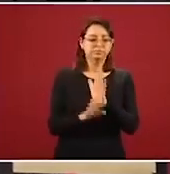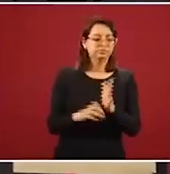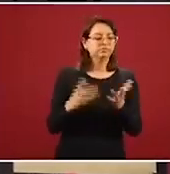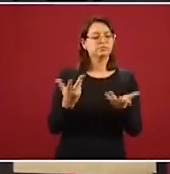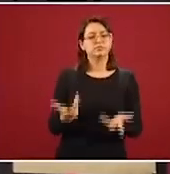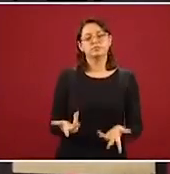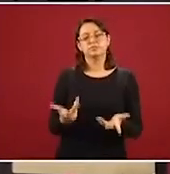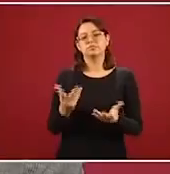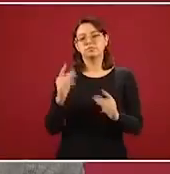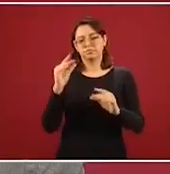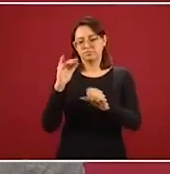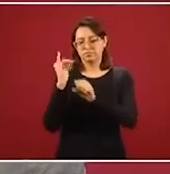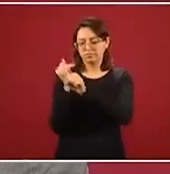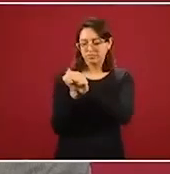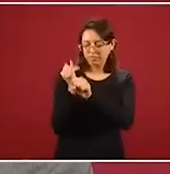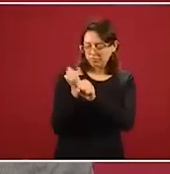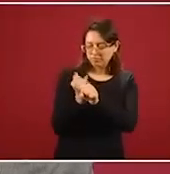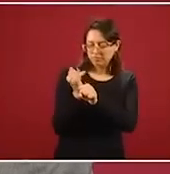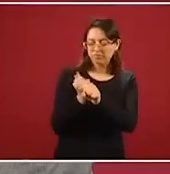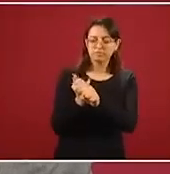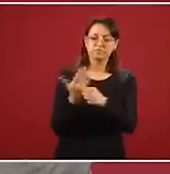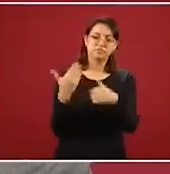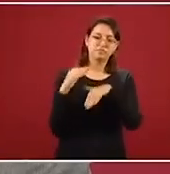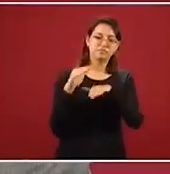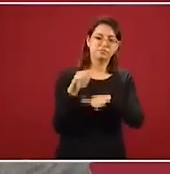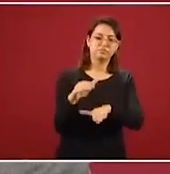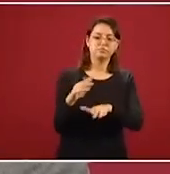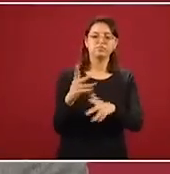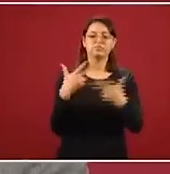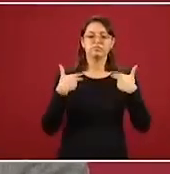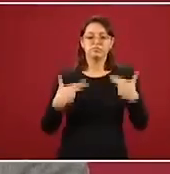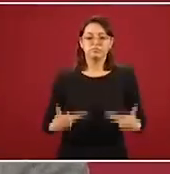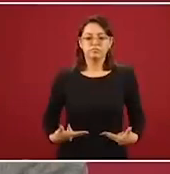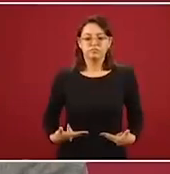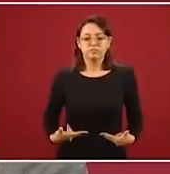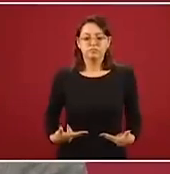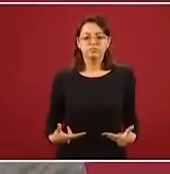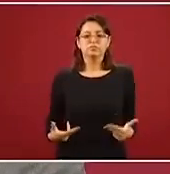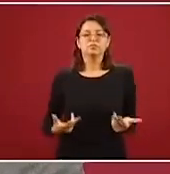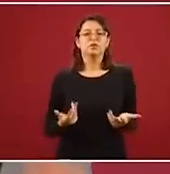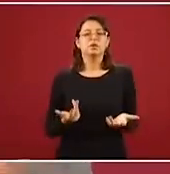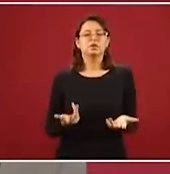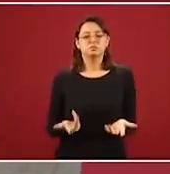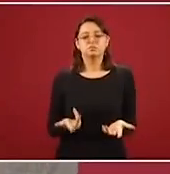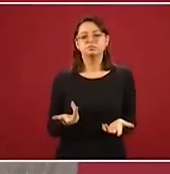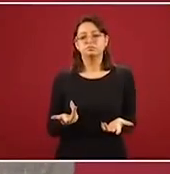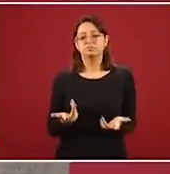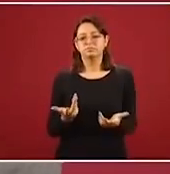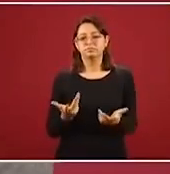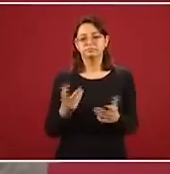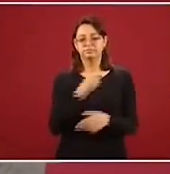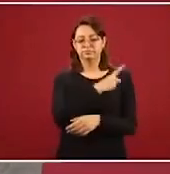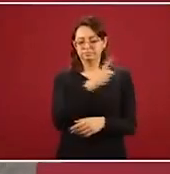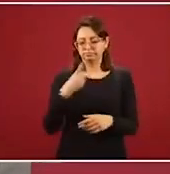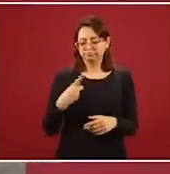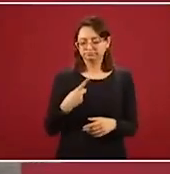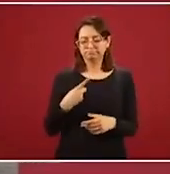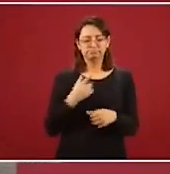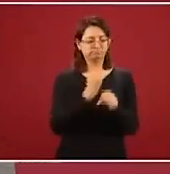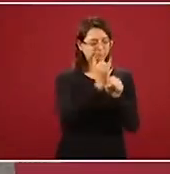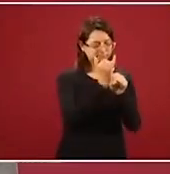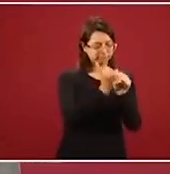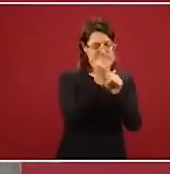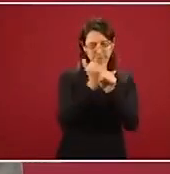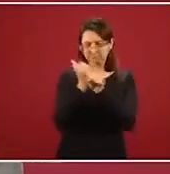de investigación en sujetos humanos. Entonces, se está poniendo en la justa dimensión cada uno de los